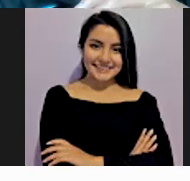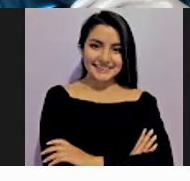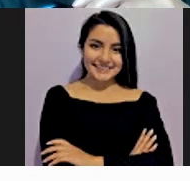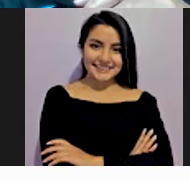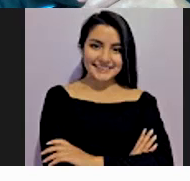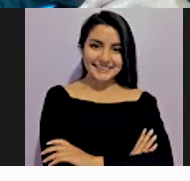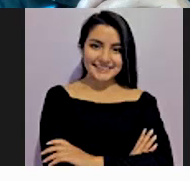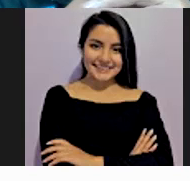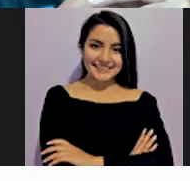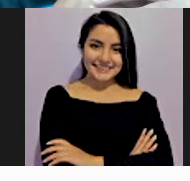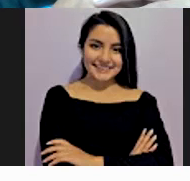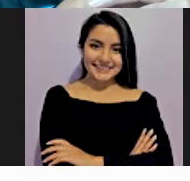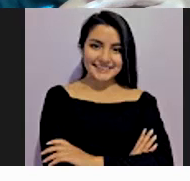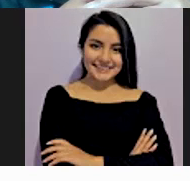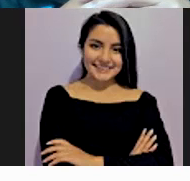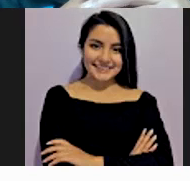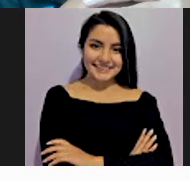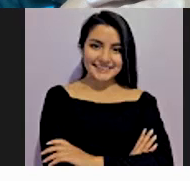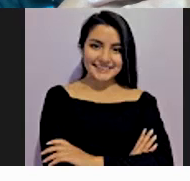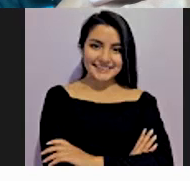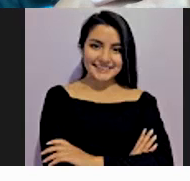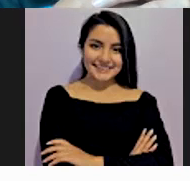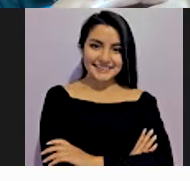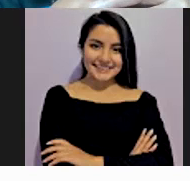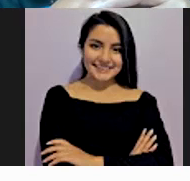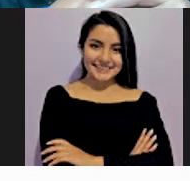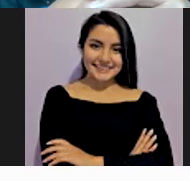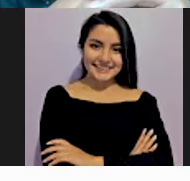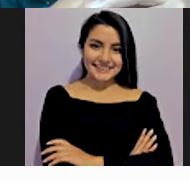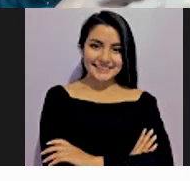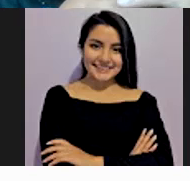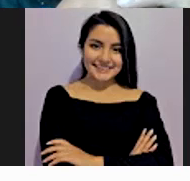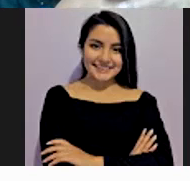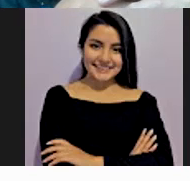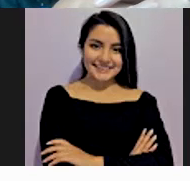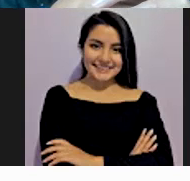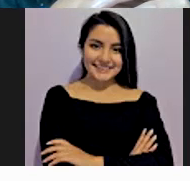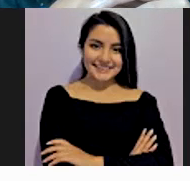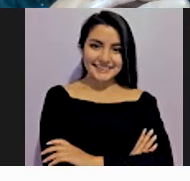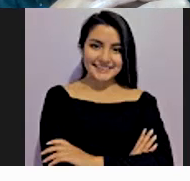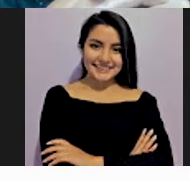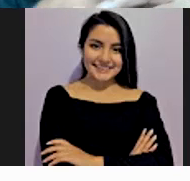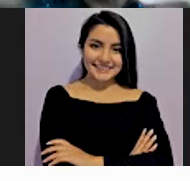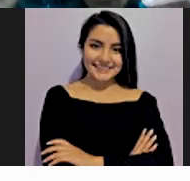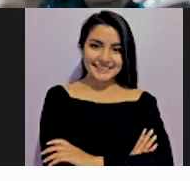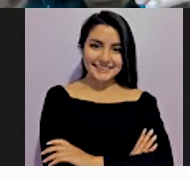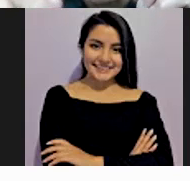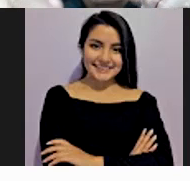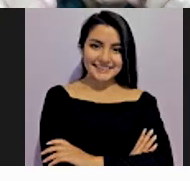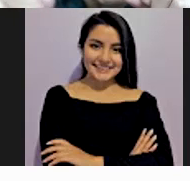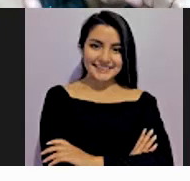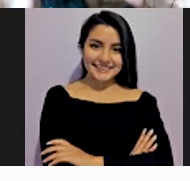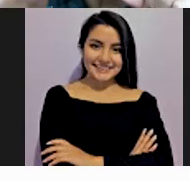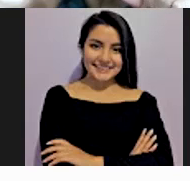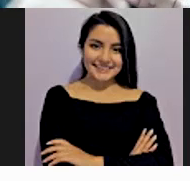el informe y ahí, bueno, hay 3 estudiantes que tienen problemas que podrían jalarse el año, ¿no? Y uno es un estudiante